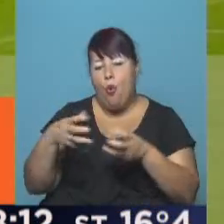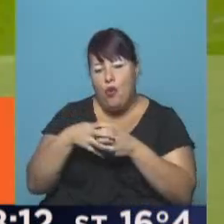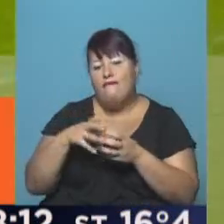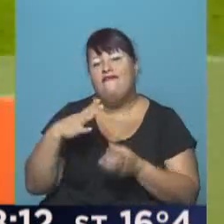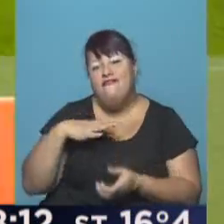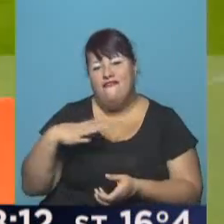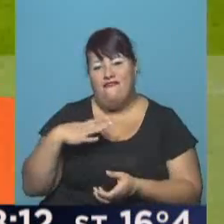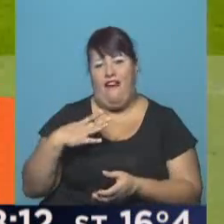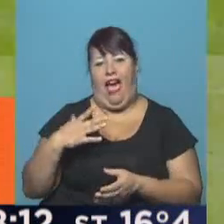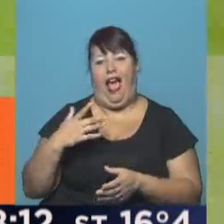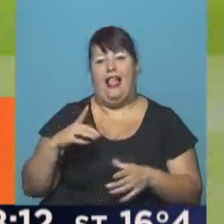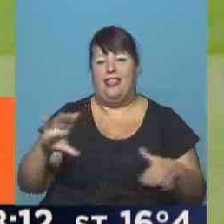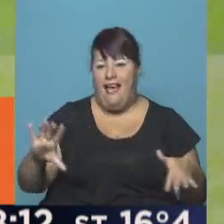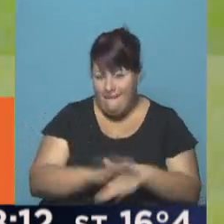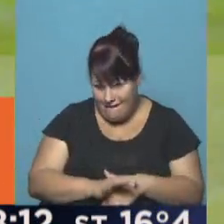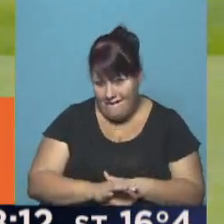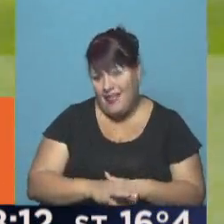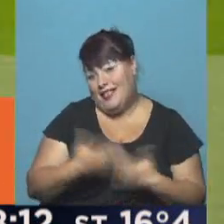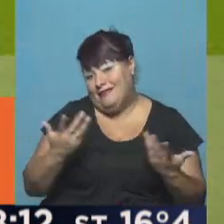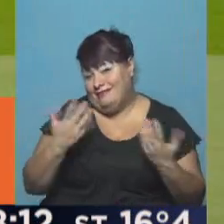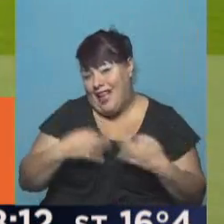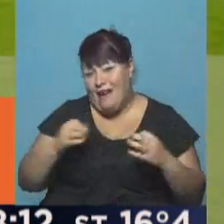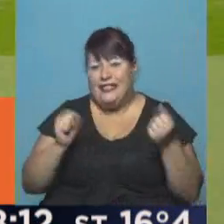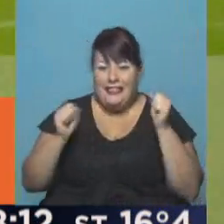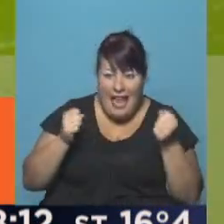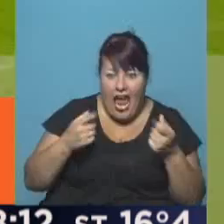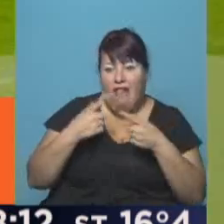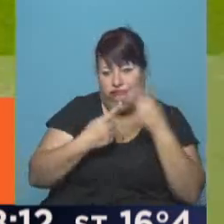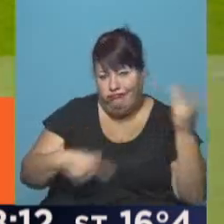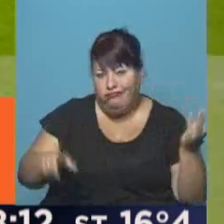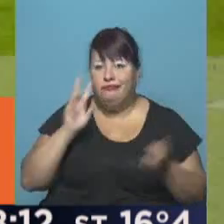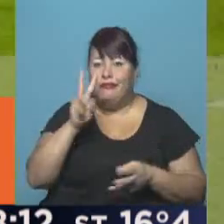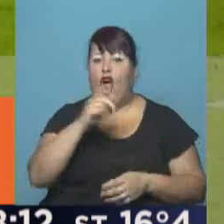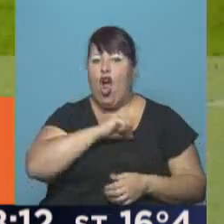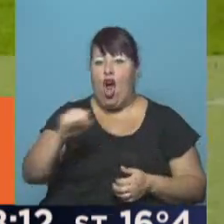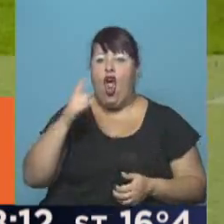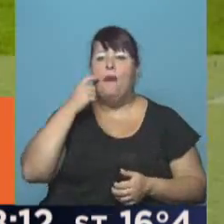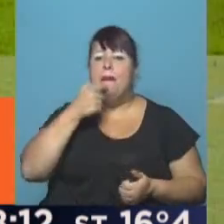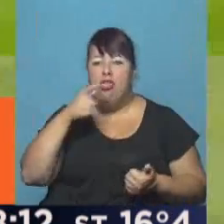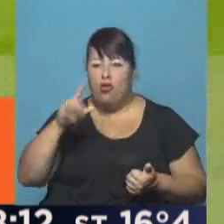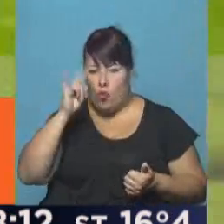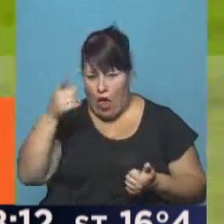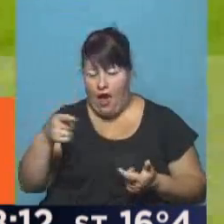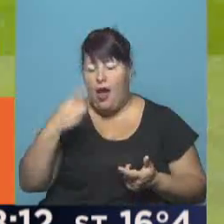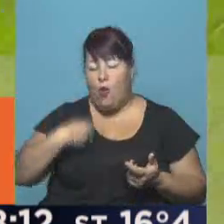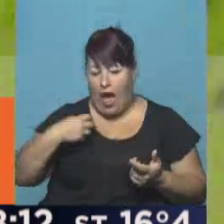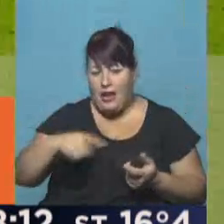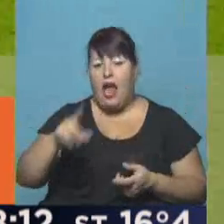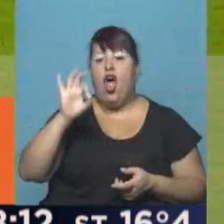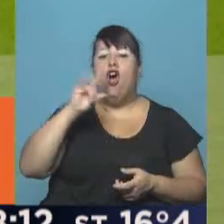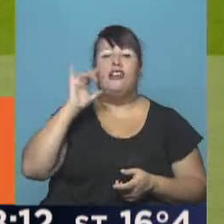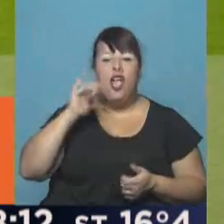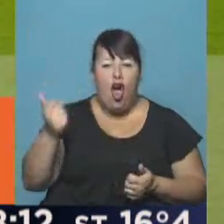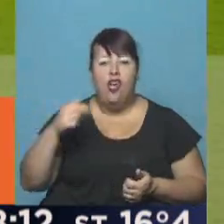haya faltado la eficacia, esto es lógico, el nerviosismo y demás. Veíamos los dos goles de Mendoza, de Huracán, los goles de Ortigosa